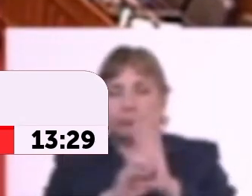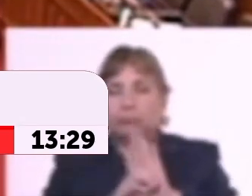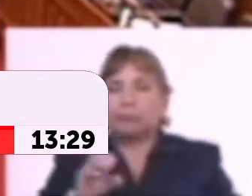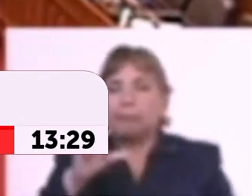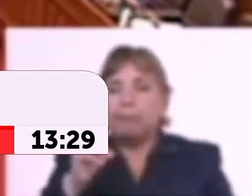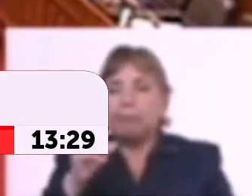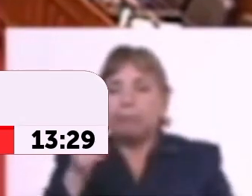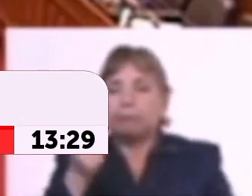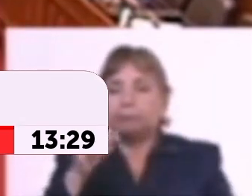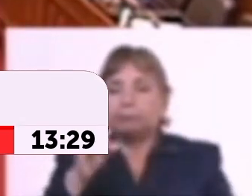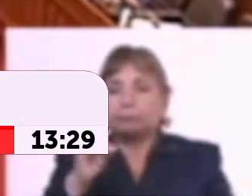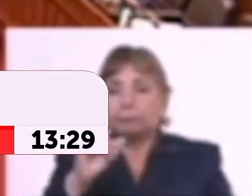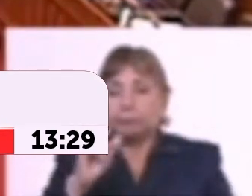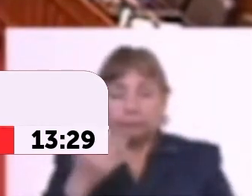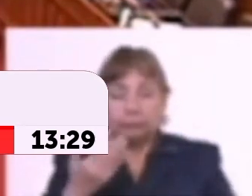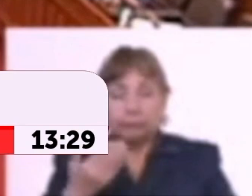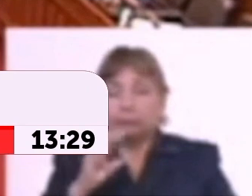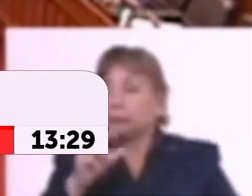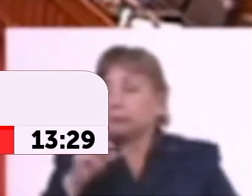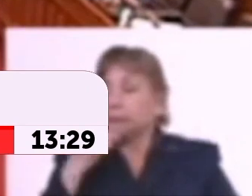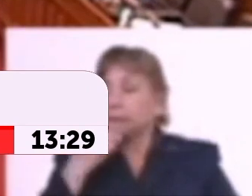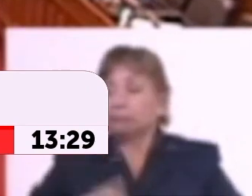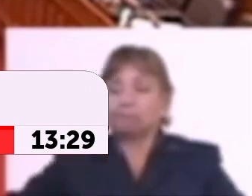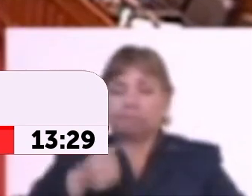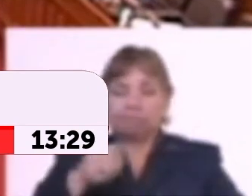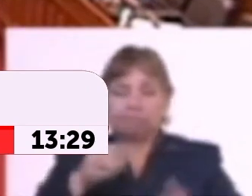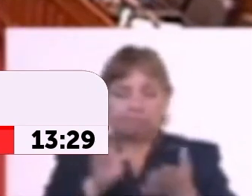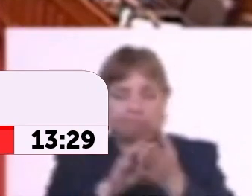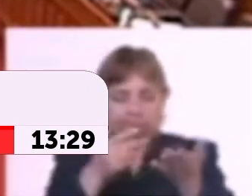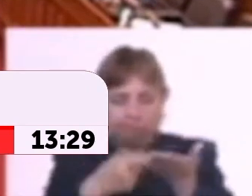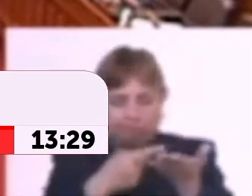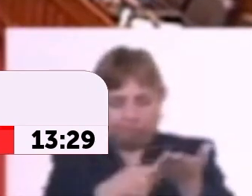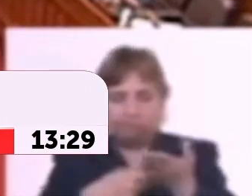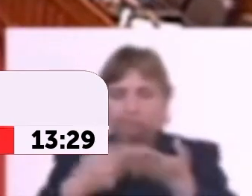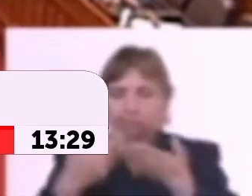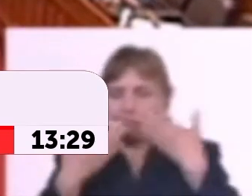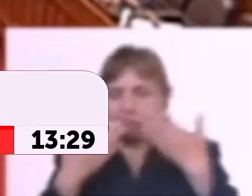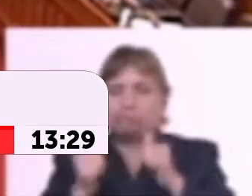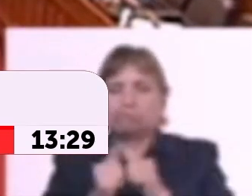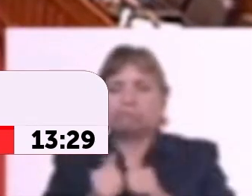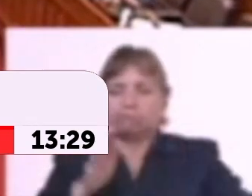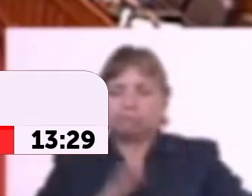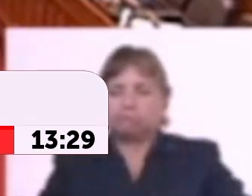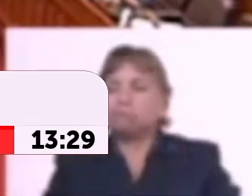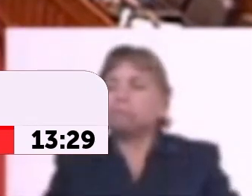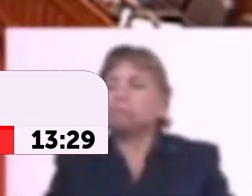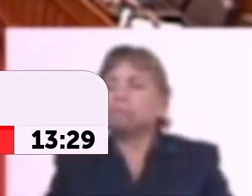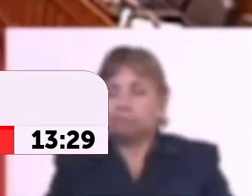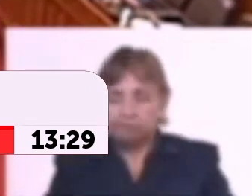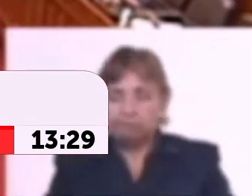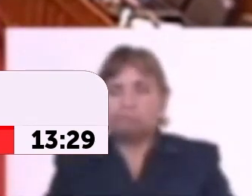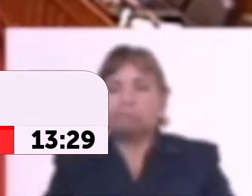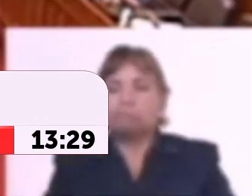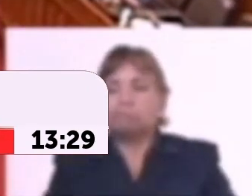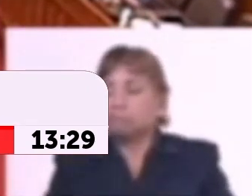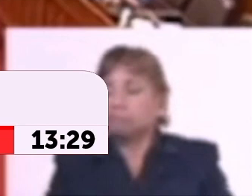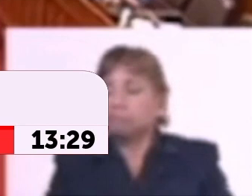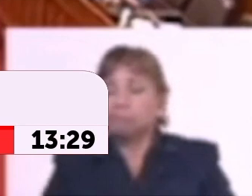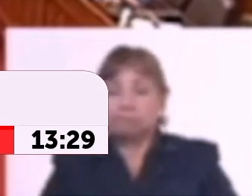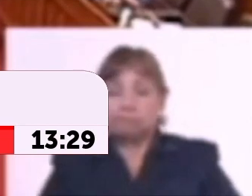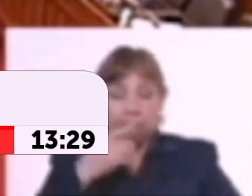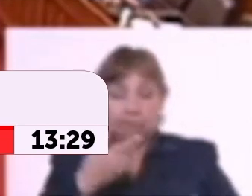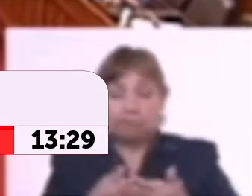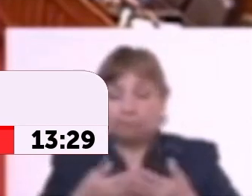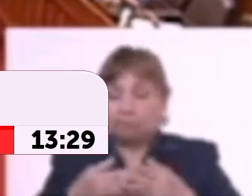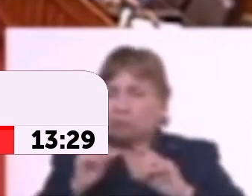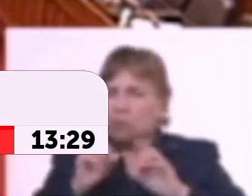a ser los pasos a seguir luego de que sea aprobado todo esto en la Comisión Permanente. Escuchemos. Ahora hemos aprobado ese